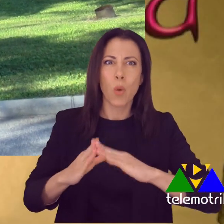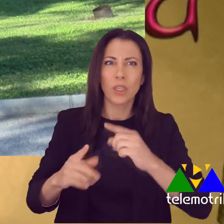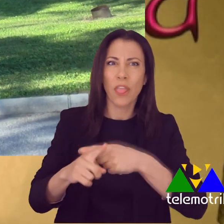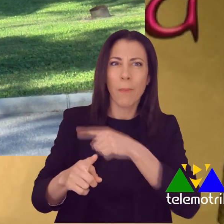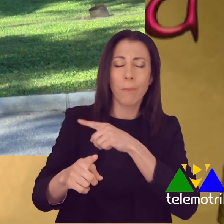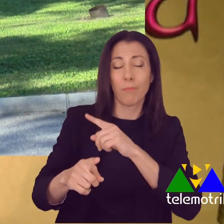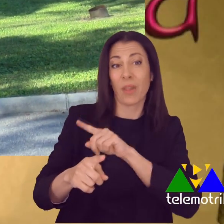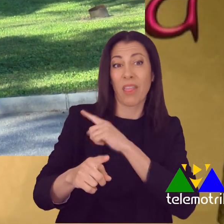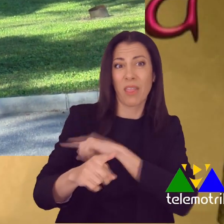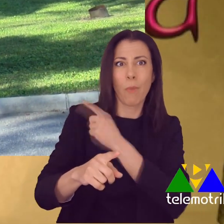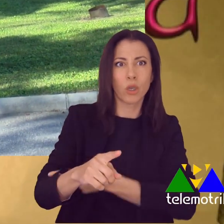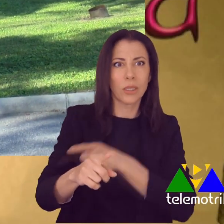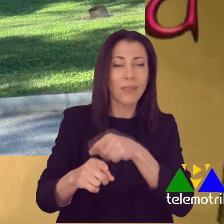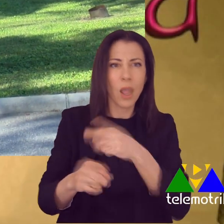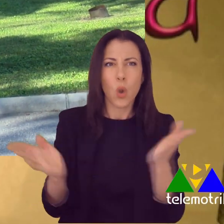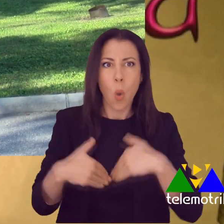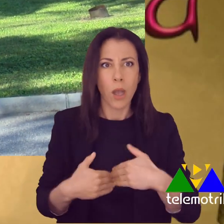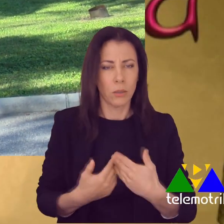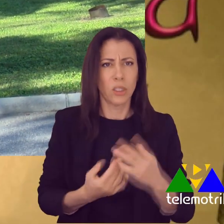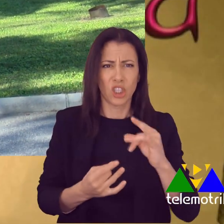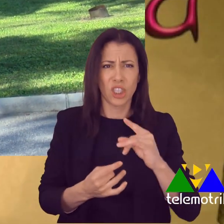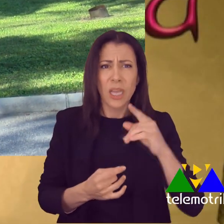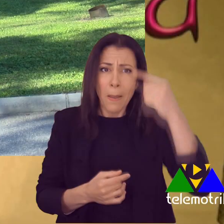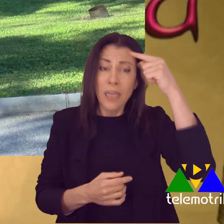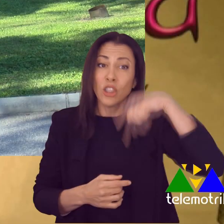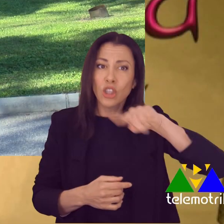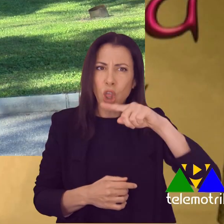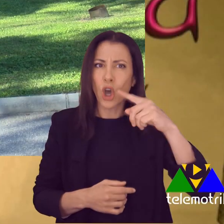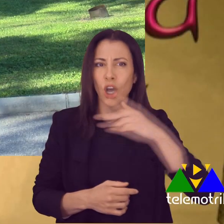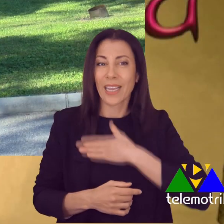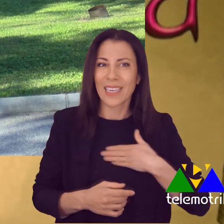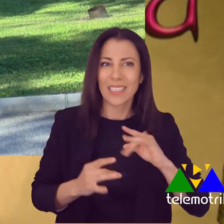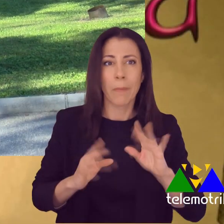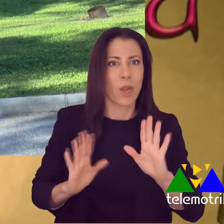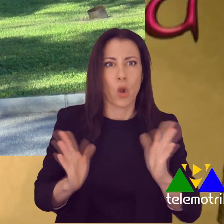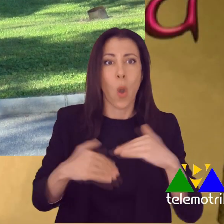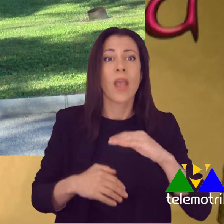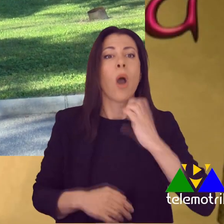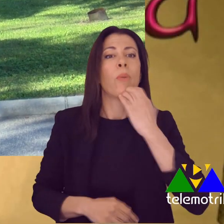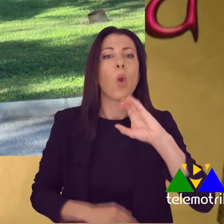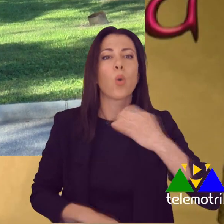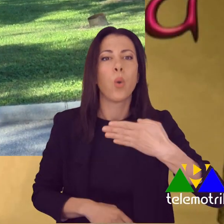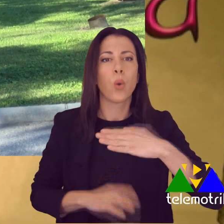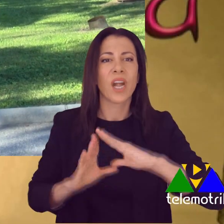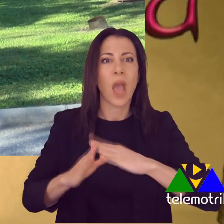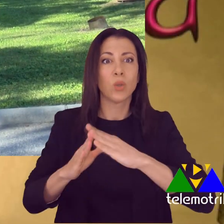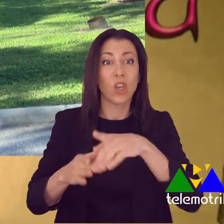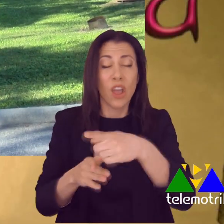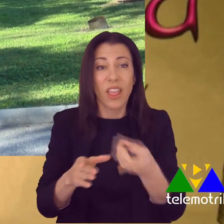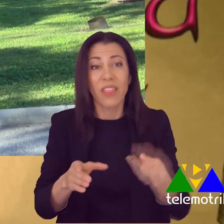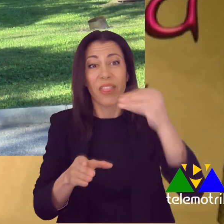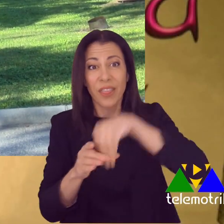puertos deportivos mentalmente en Motril. Nunca se construyó ninguna parte del Club Náutico, ¿no? Que estaba además dentro de una dársena